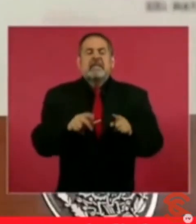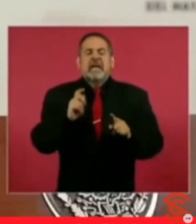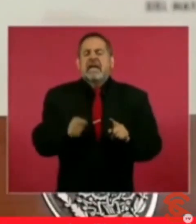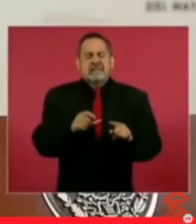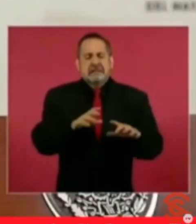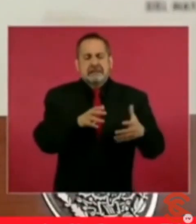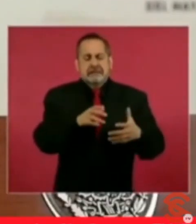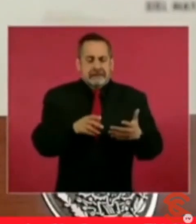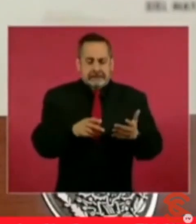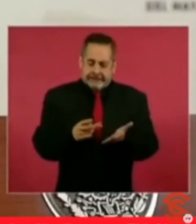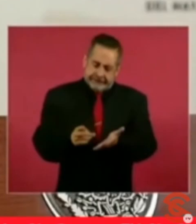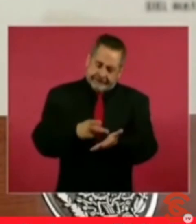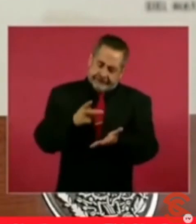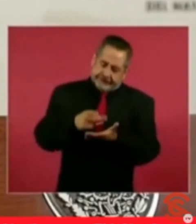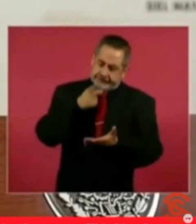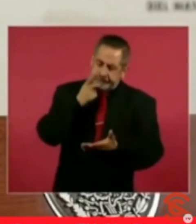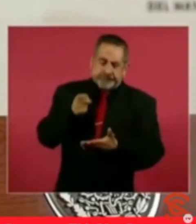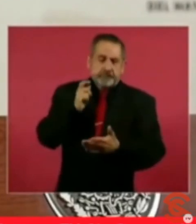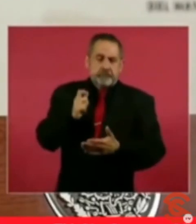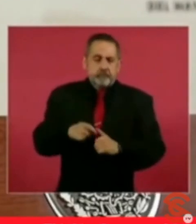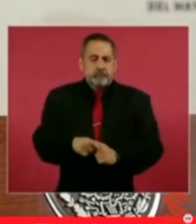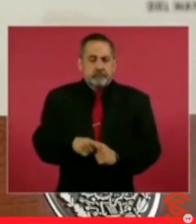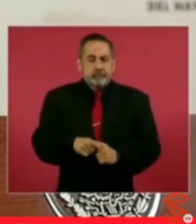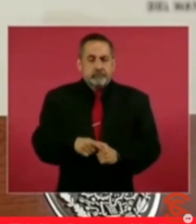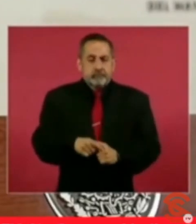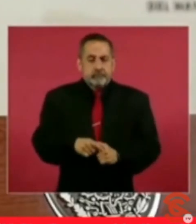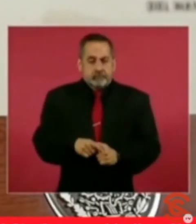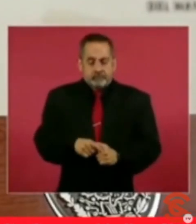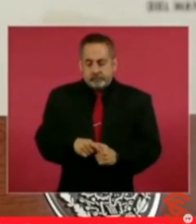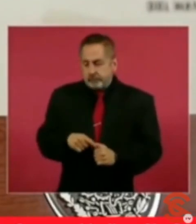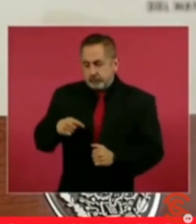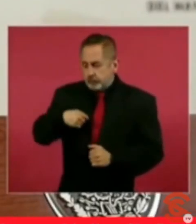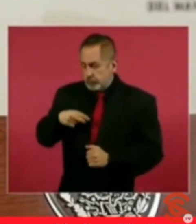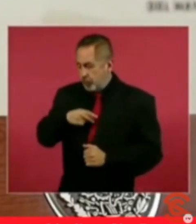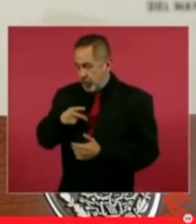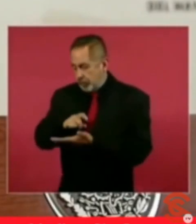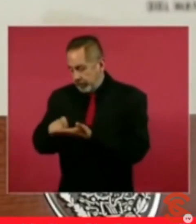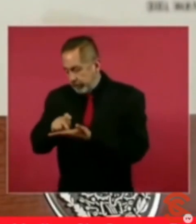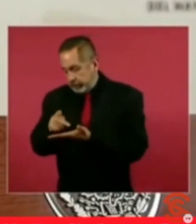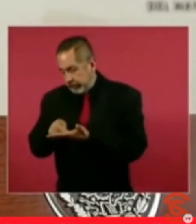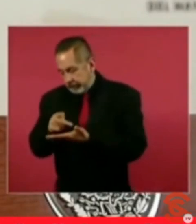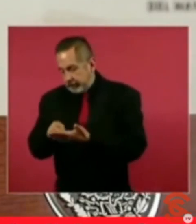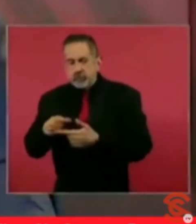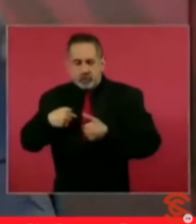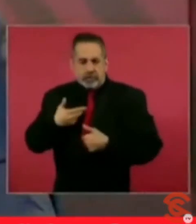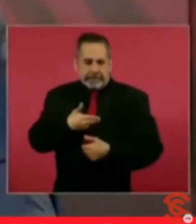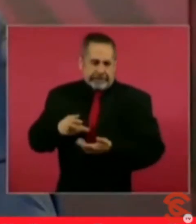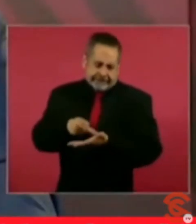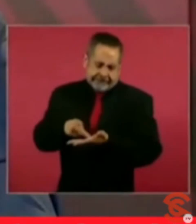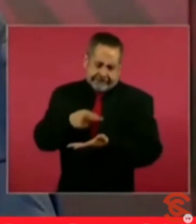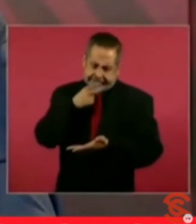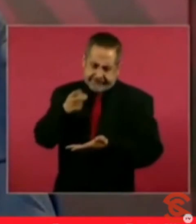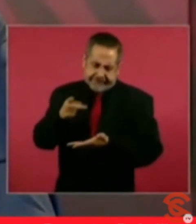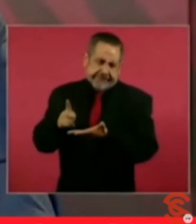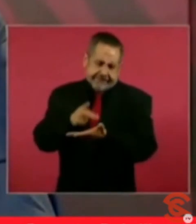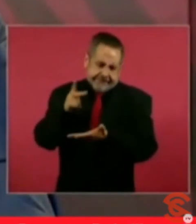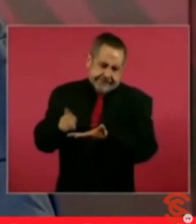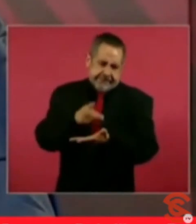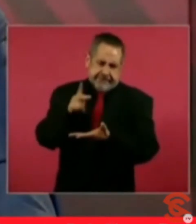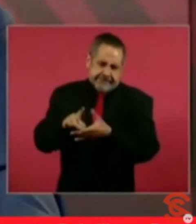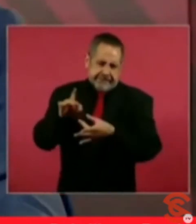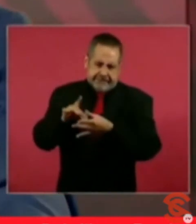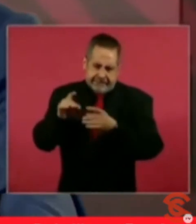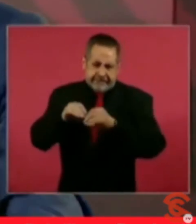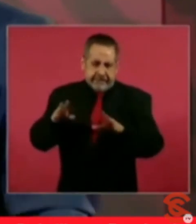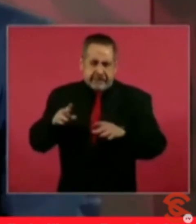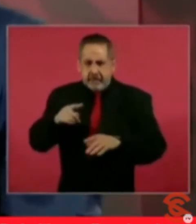Ya hemos dicho de que un escritor no debe repetirse, pero un dirigente sí. Tiene que repetir y repetir, porque es